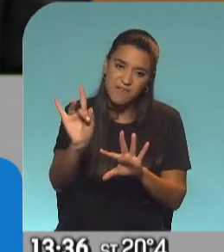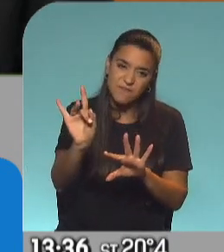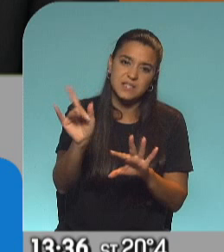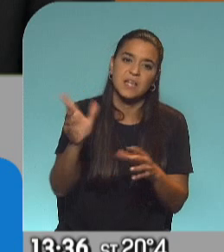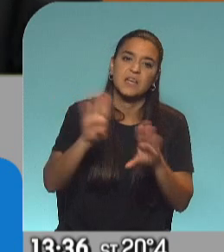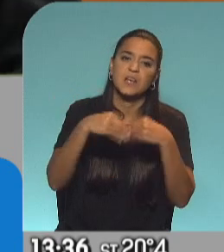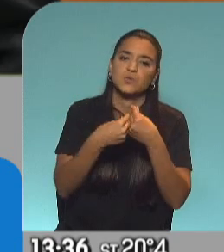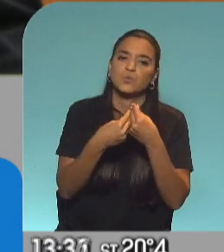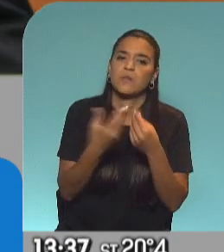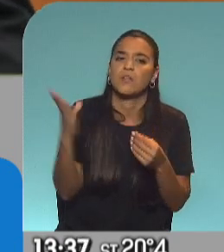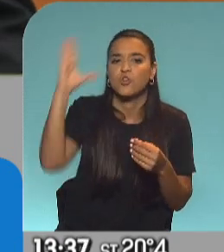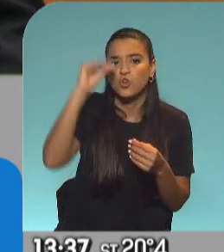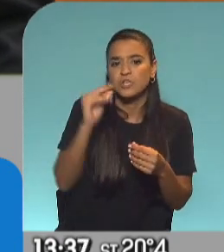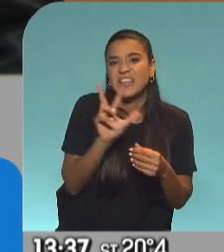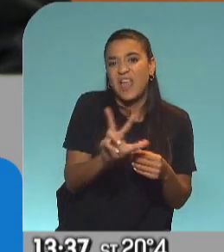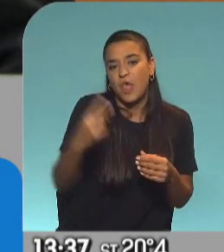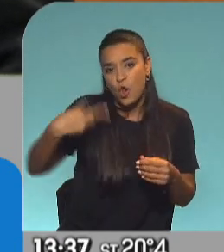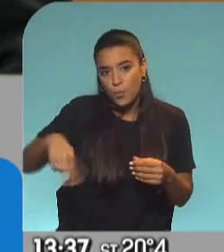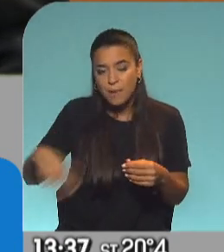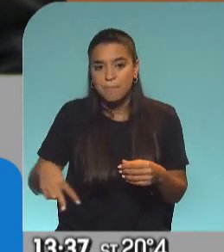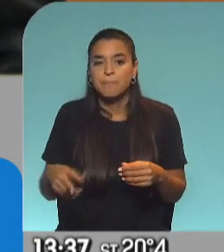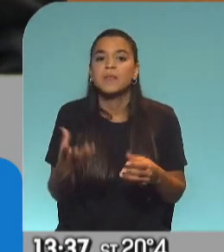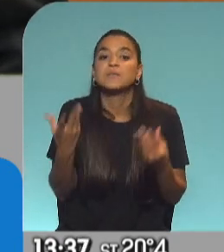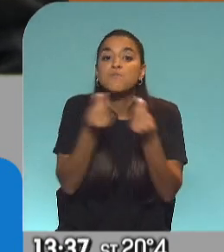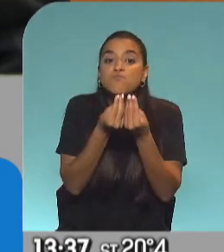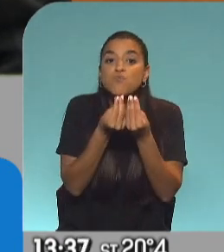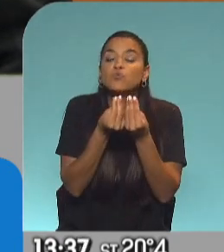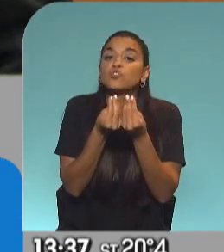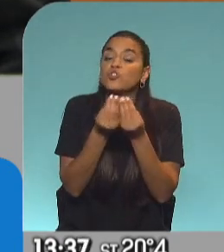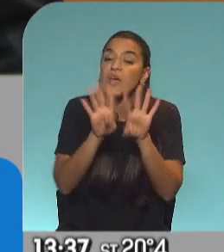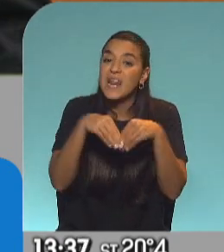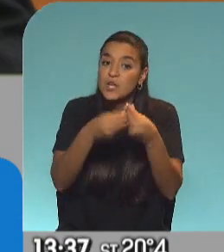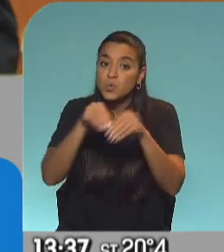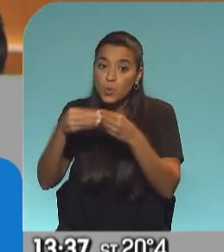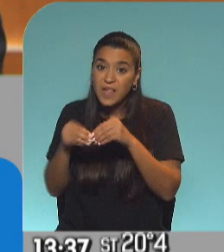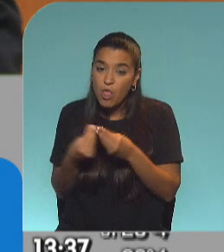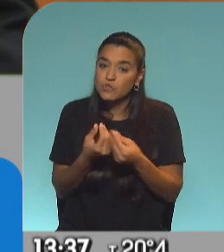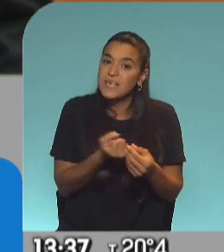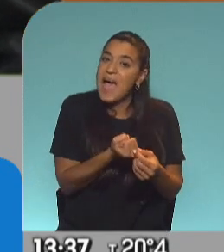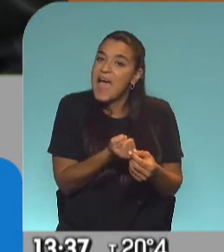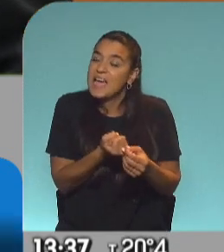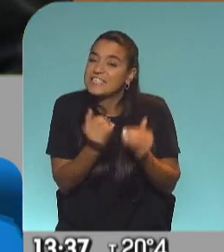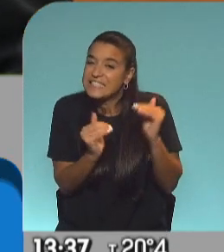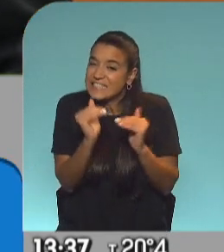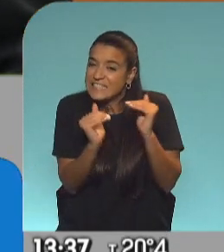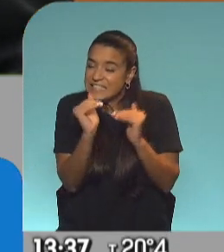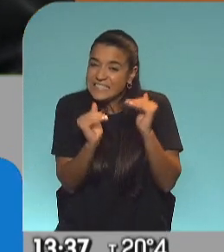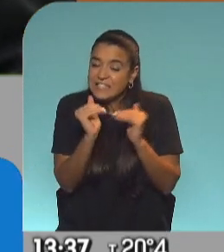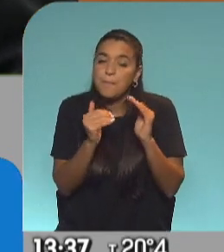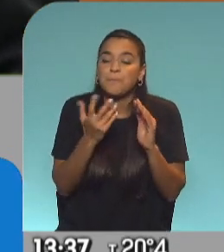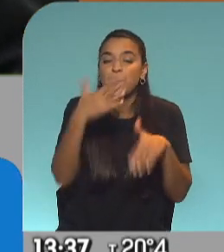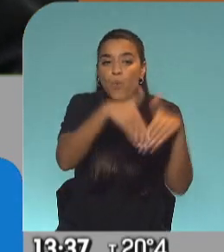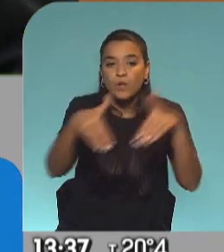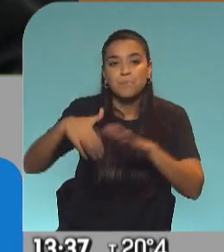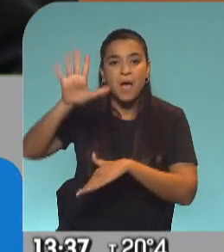los resultados la noche de noviembre 3. Y si hay muchos resultados ajustados, sobre todo con la gran cantidad de votantes en